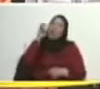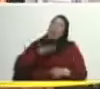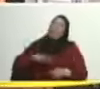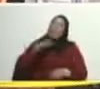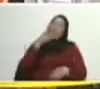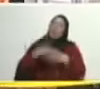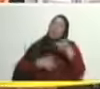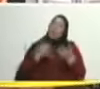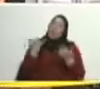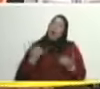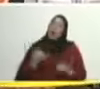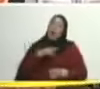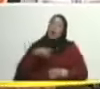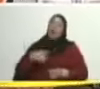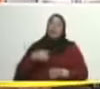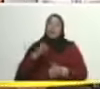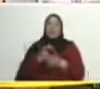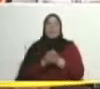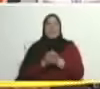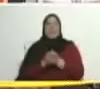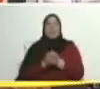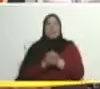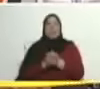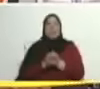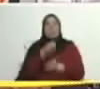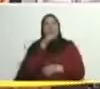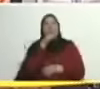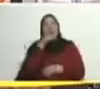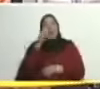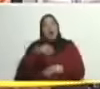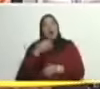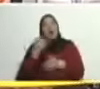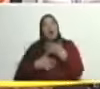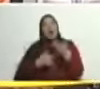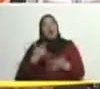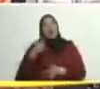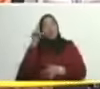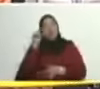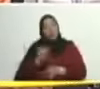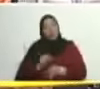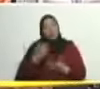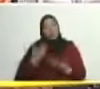en solidaridad con usted. Santa Lucía es una pequeña isla